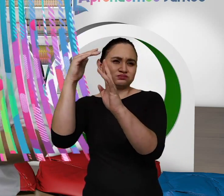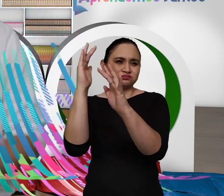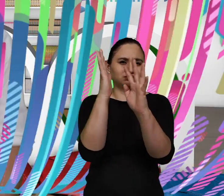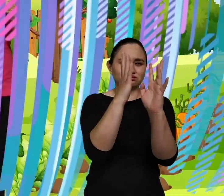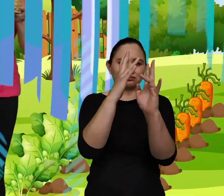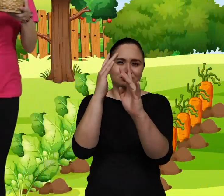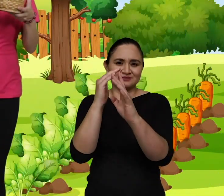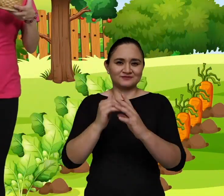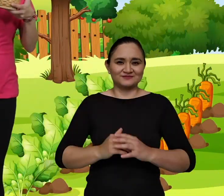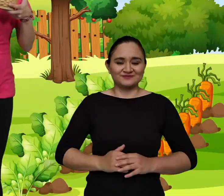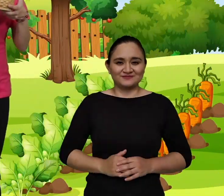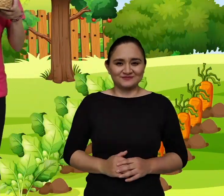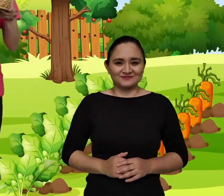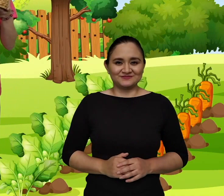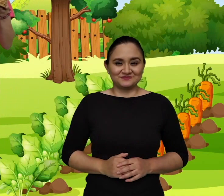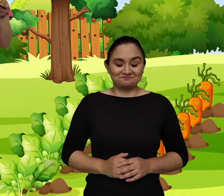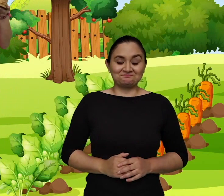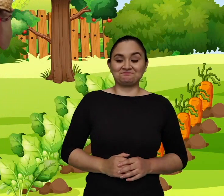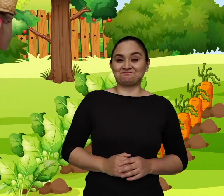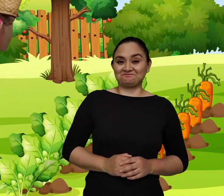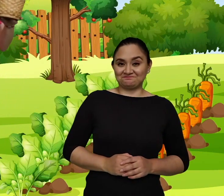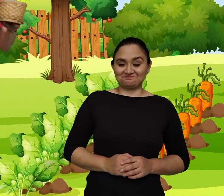viento.